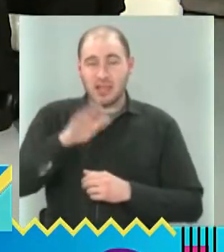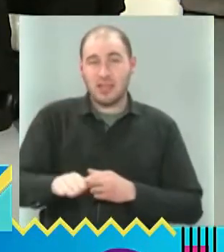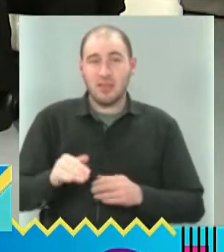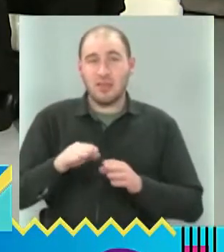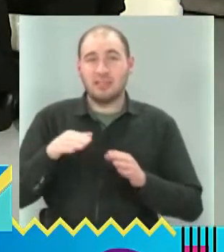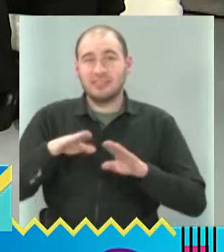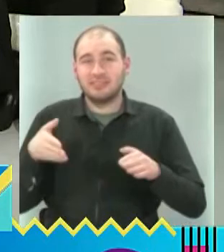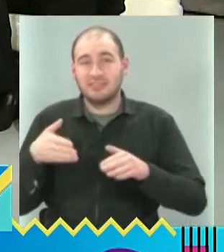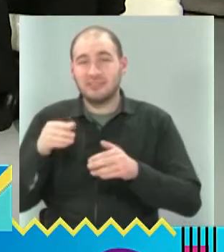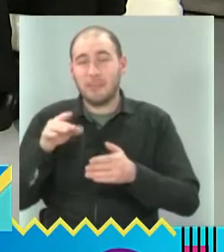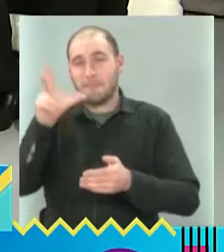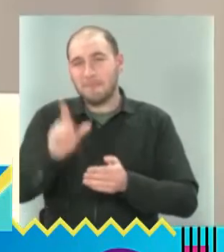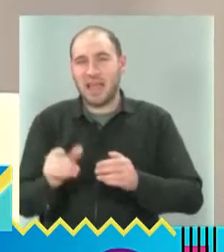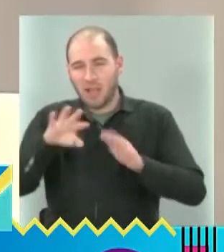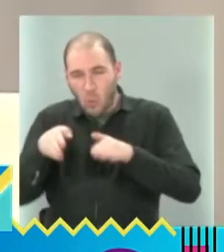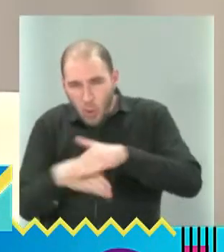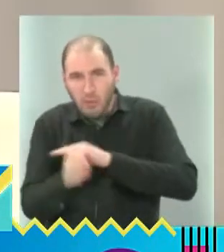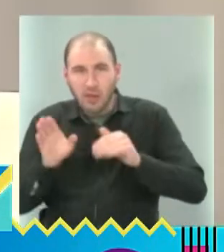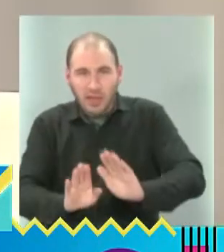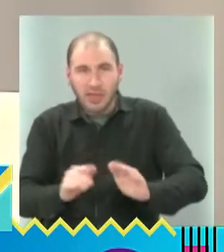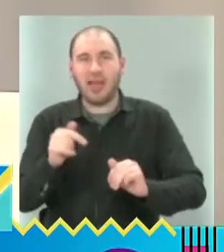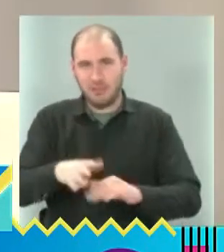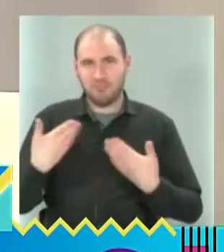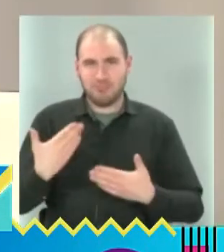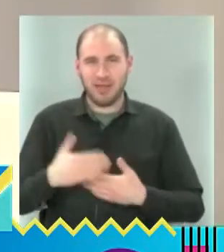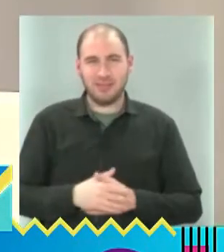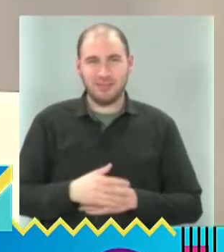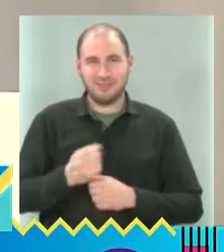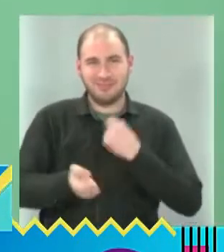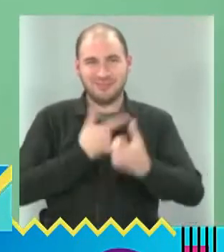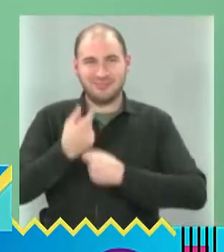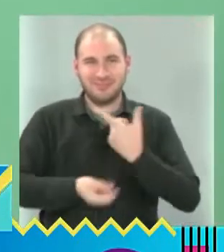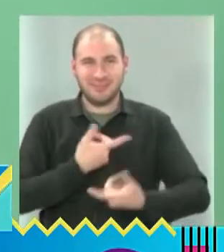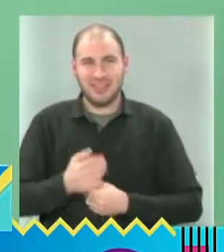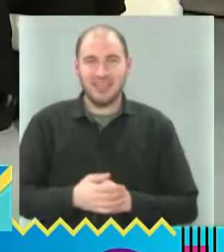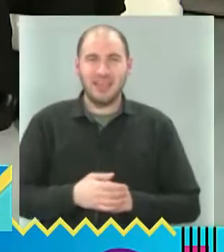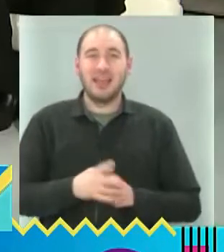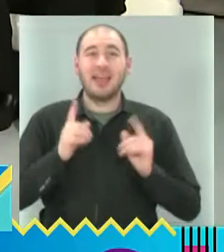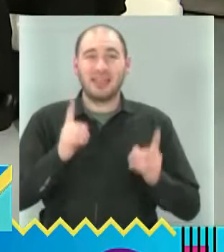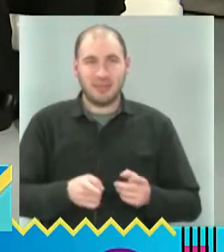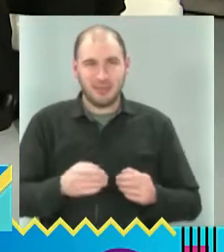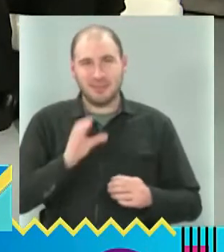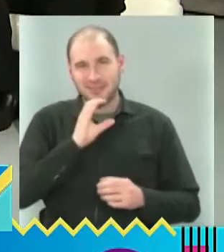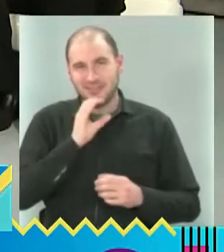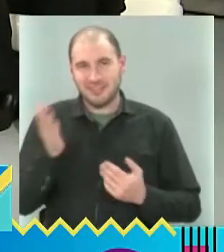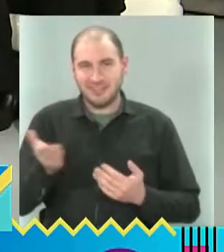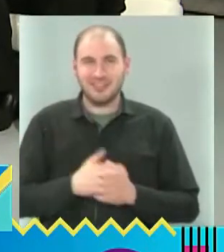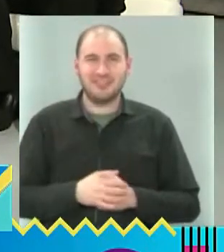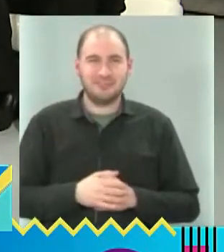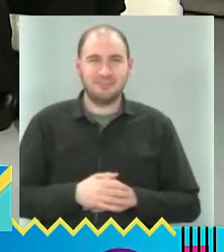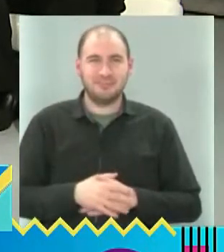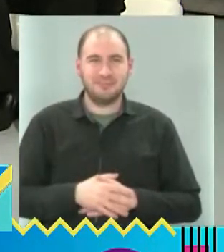de Tailandia son capacidad diferente. Claro. Bueno. Está bueno también tomárselo de esa manera. Un poco de